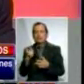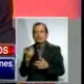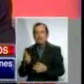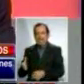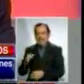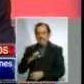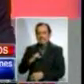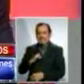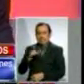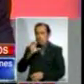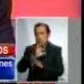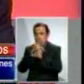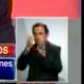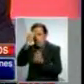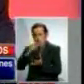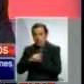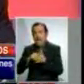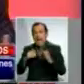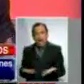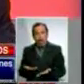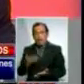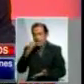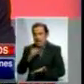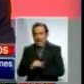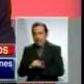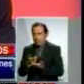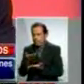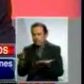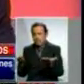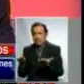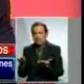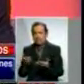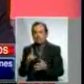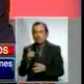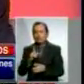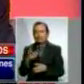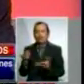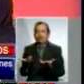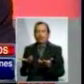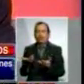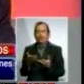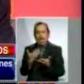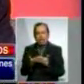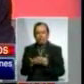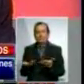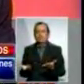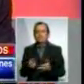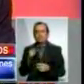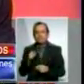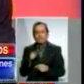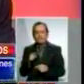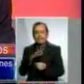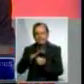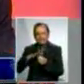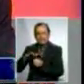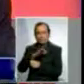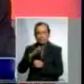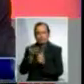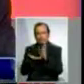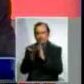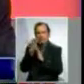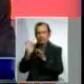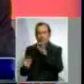para quienes no han reclamado hacerlo ahora porque de alguna manera quedan quedan atrás en esto todo ese escenario de alzas